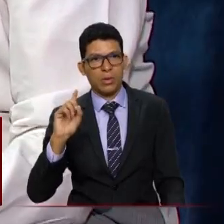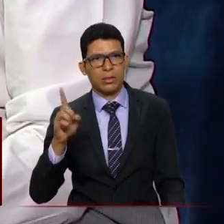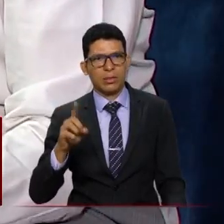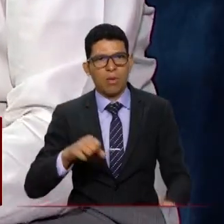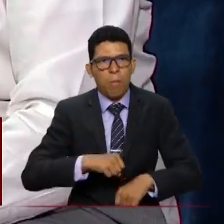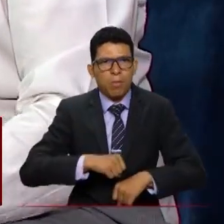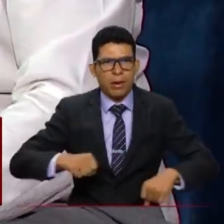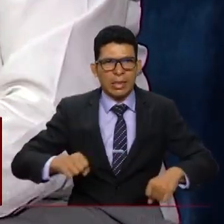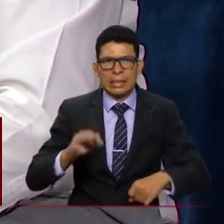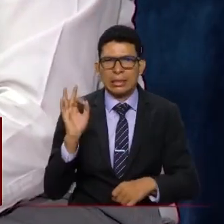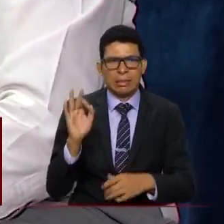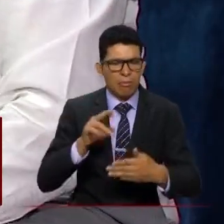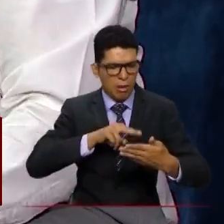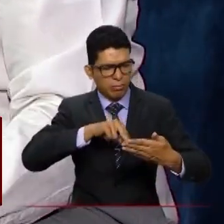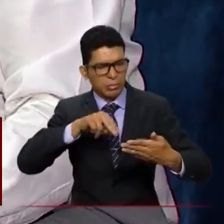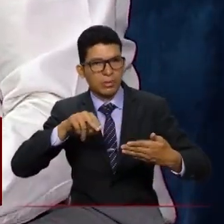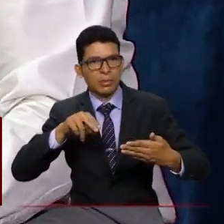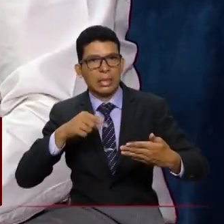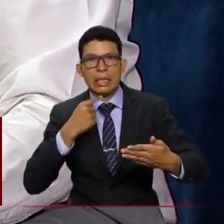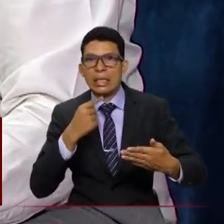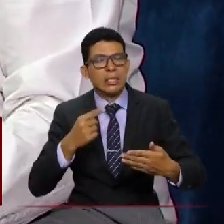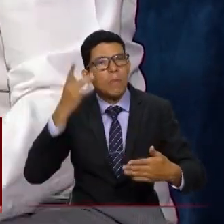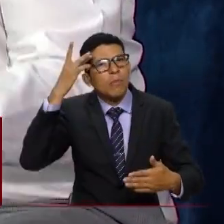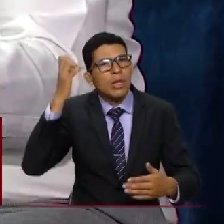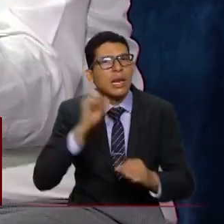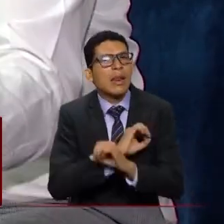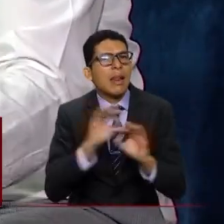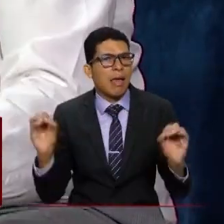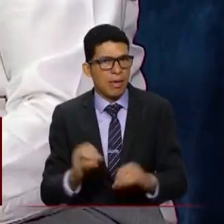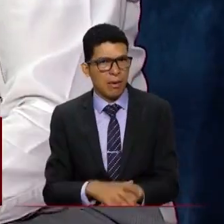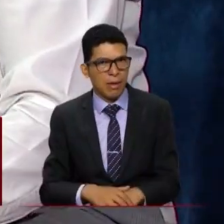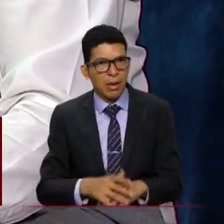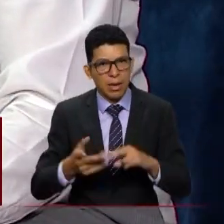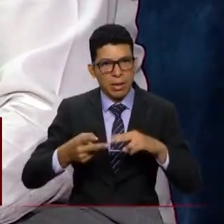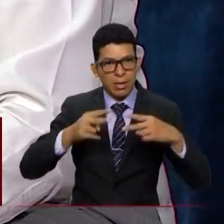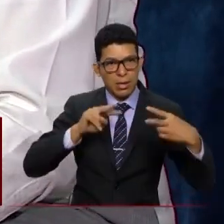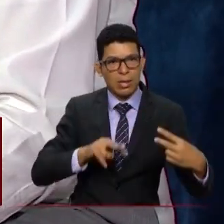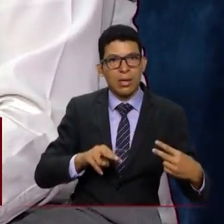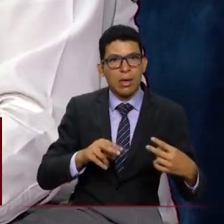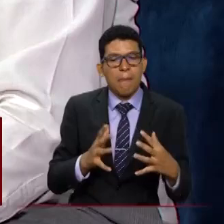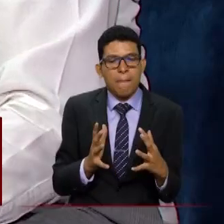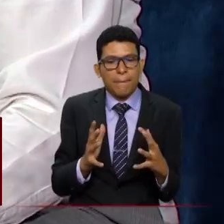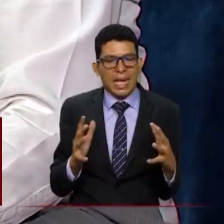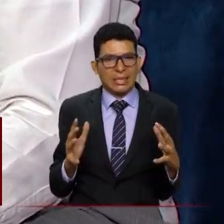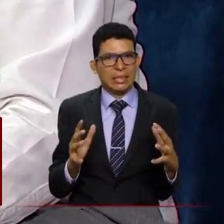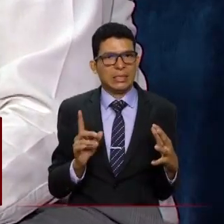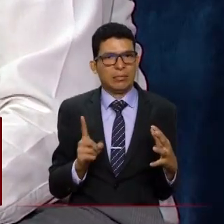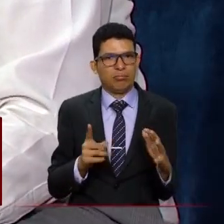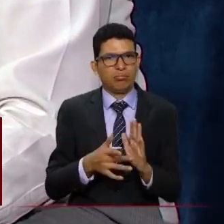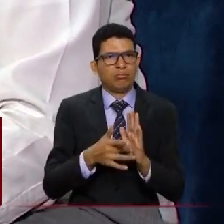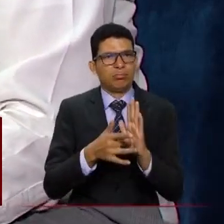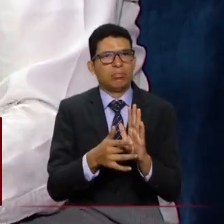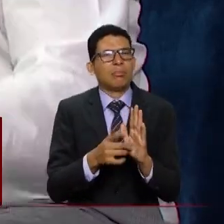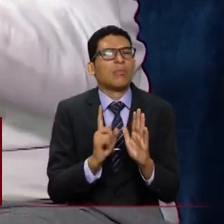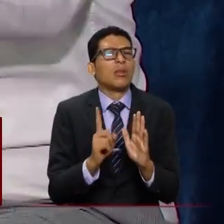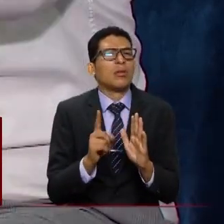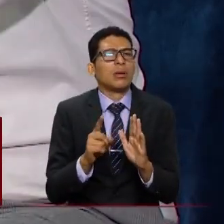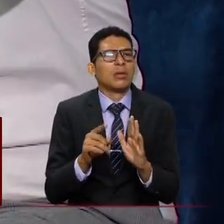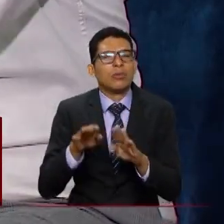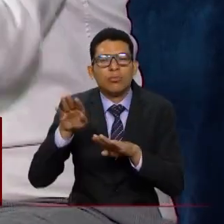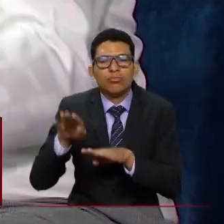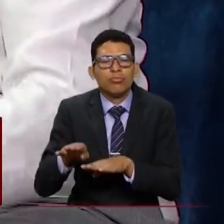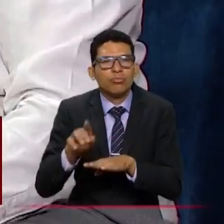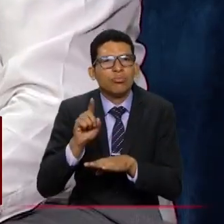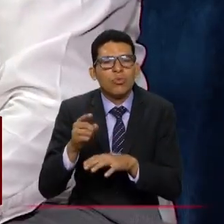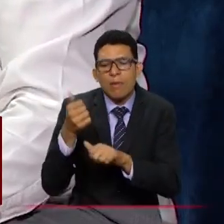gordas y obviamente él ahí en el libro dice por qué no pintaba gordas y por el contrario era maximizar el volumen, que él lo que representaba en cada